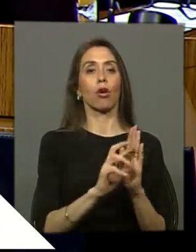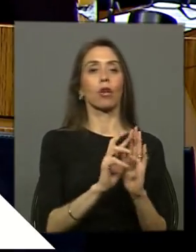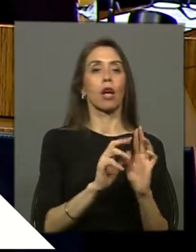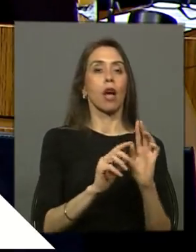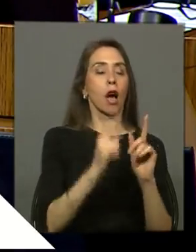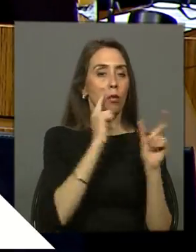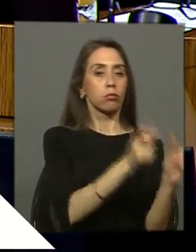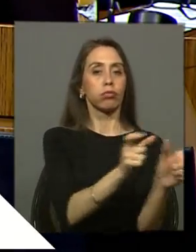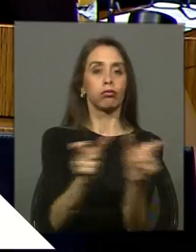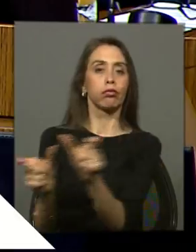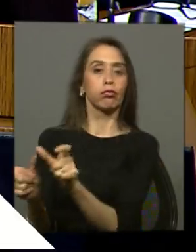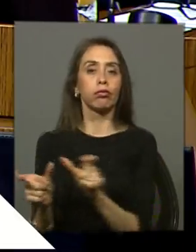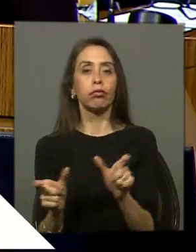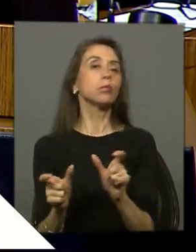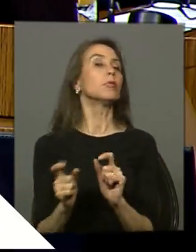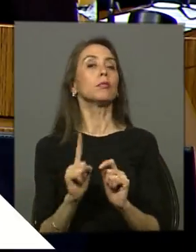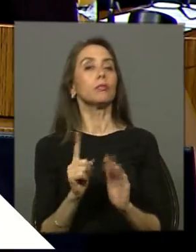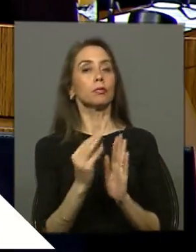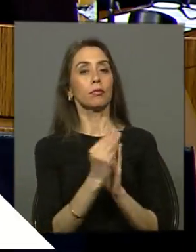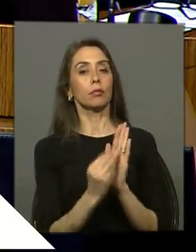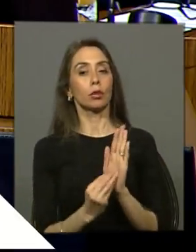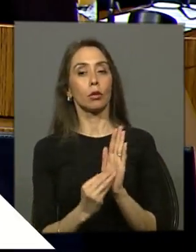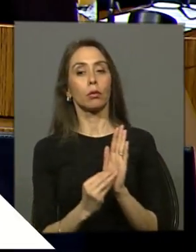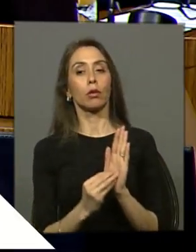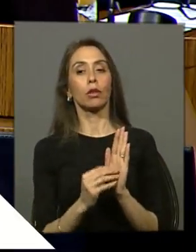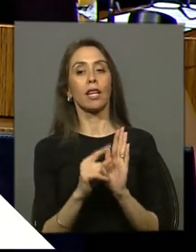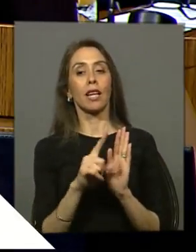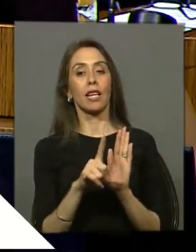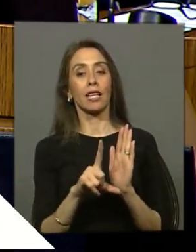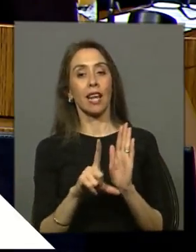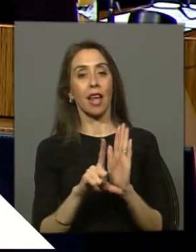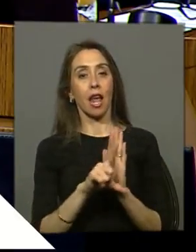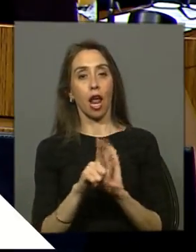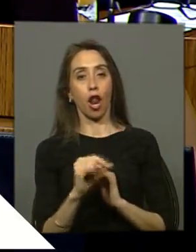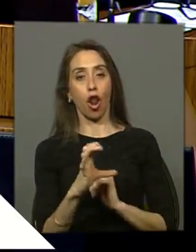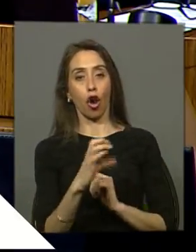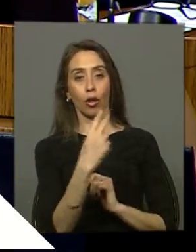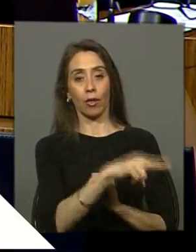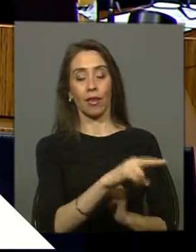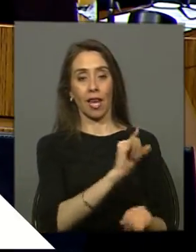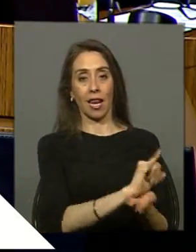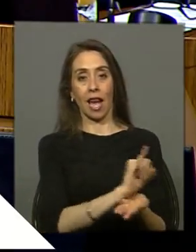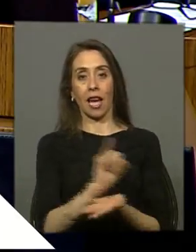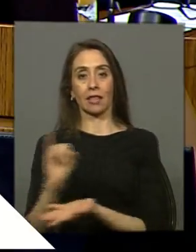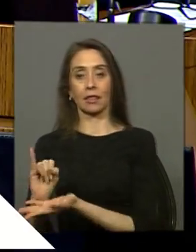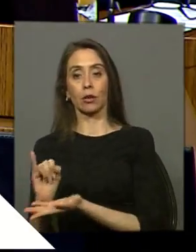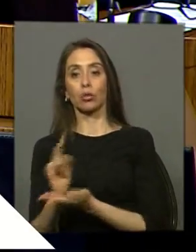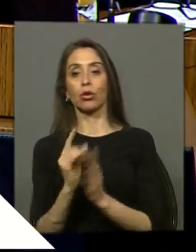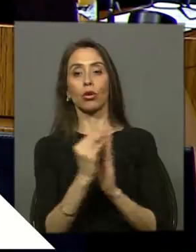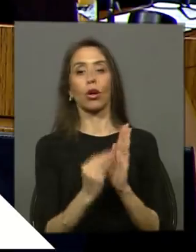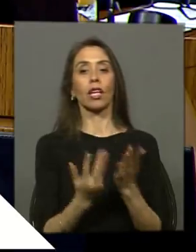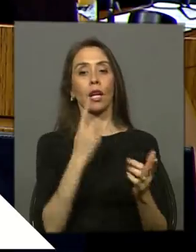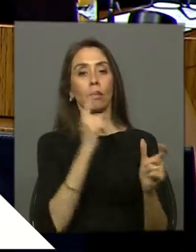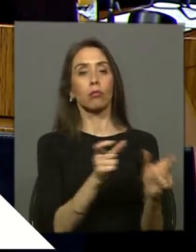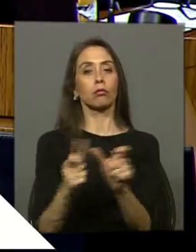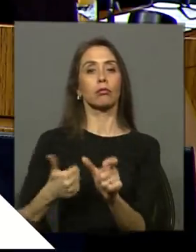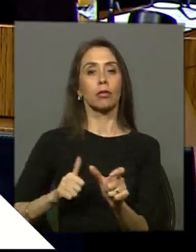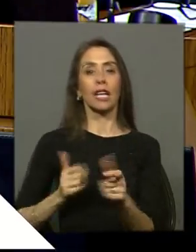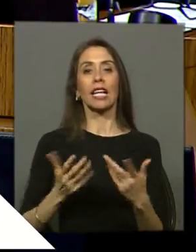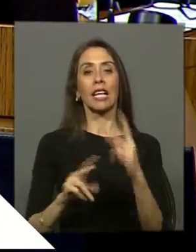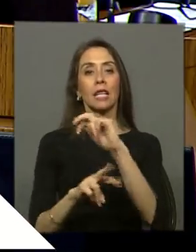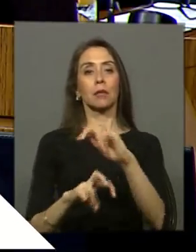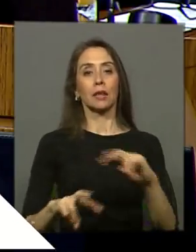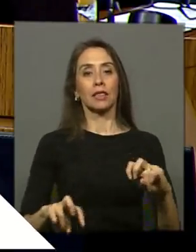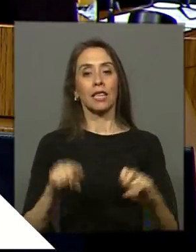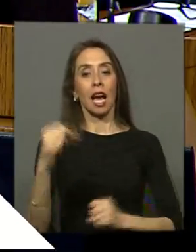no estando consignado reitero en sus leyes orgánicas explícitamente facultades para haber fiscalizado investigado a estas